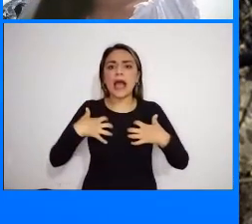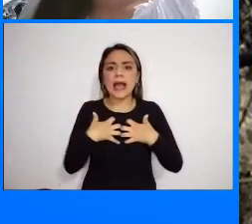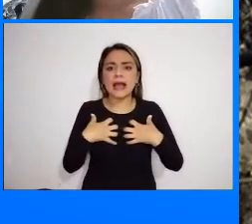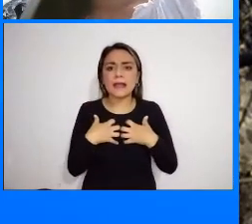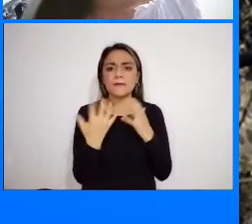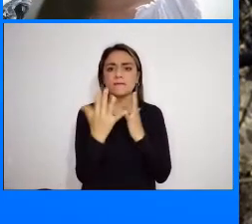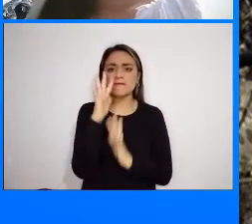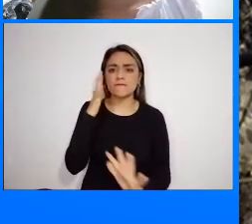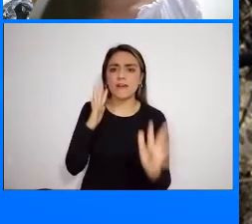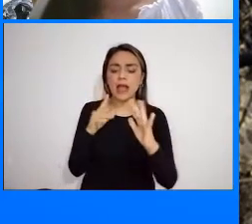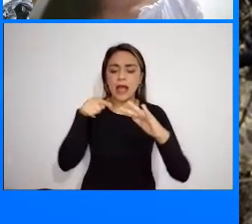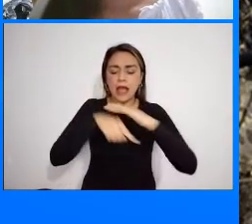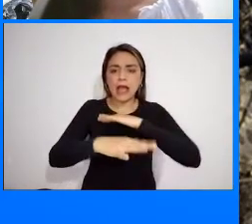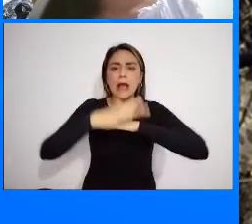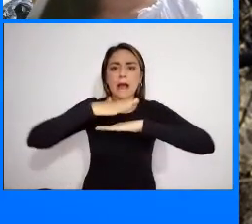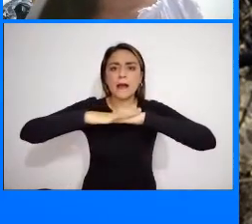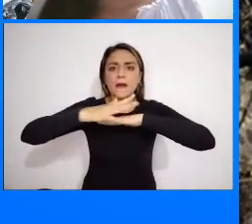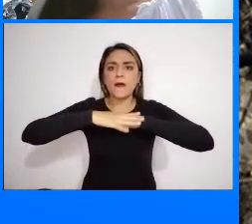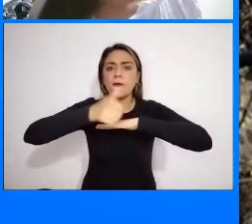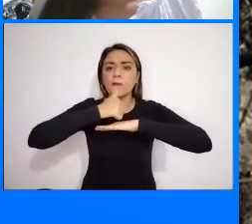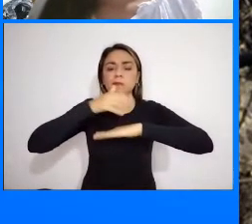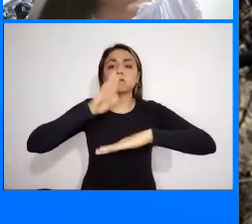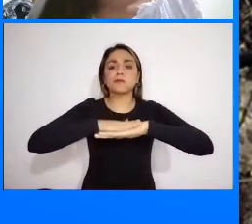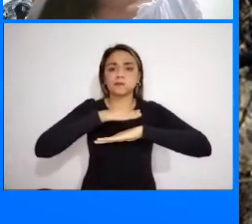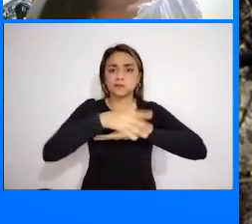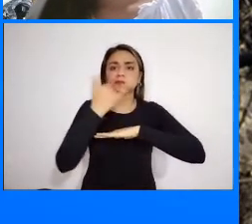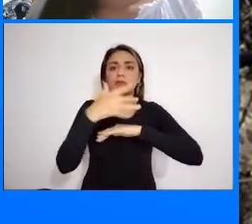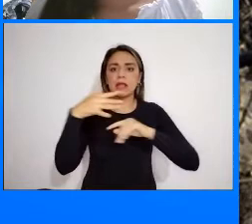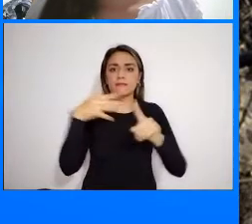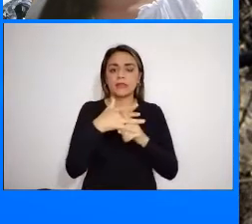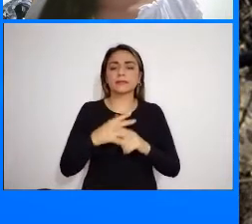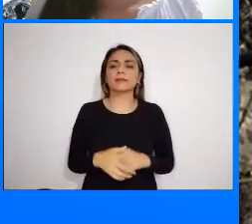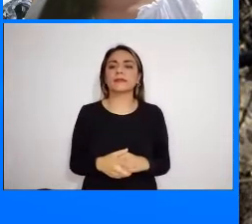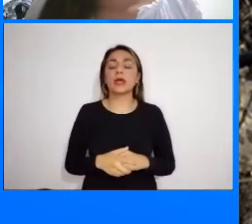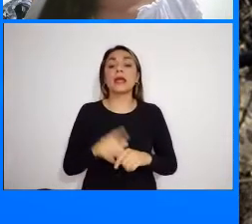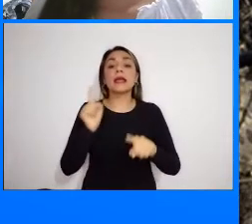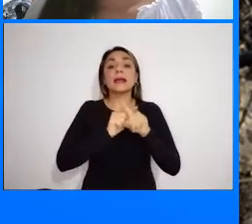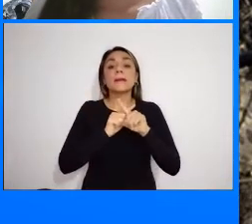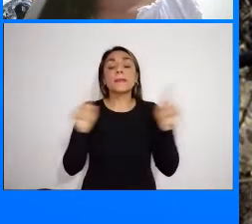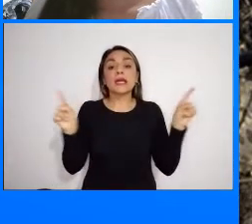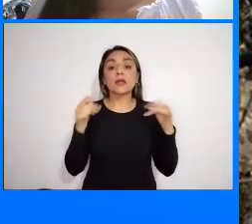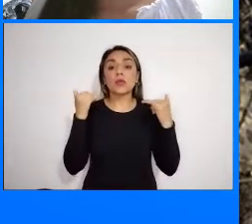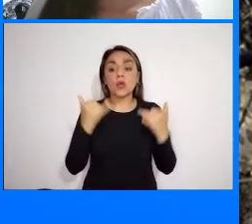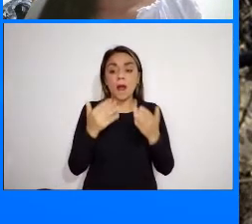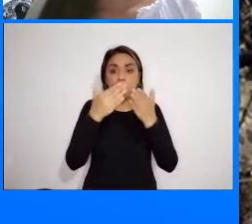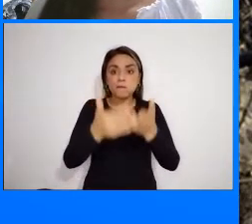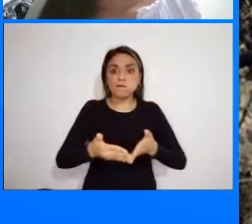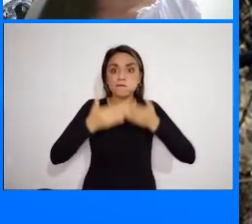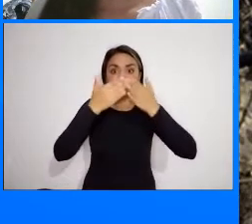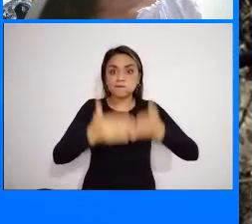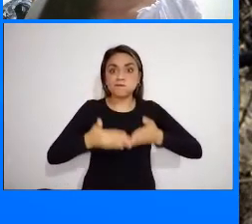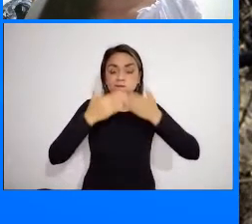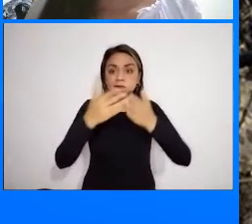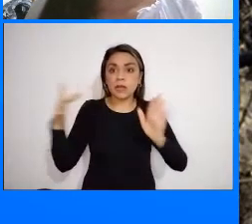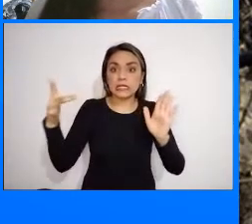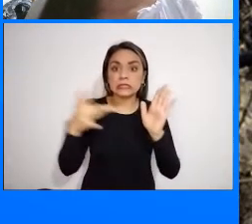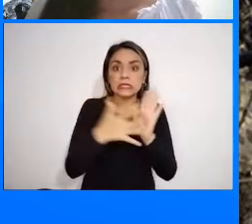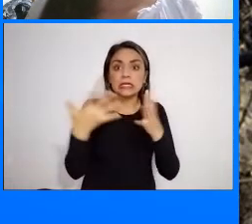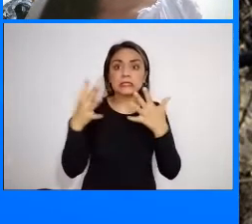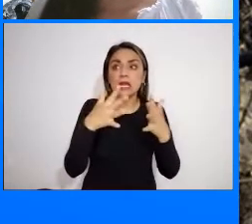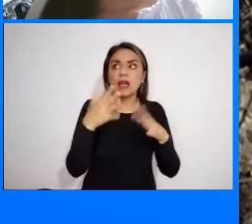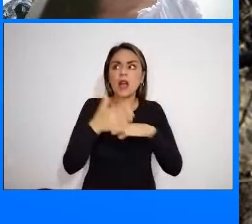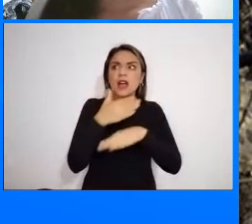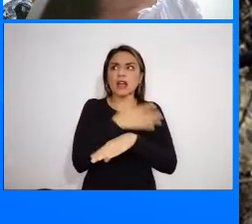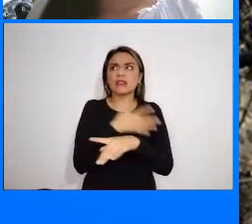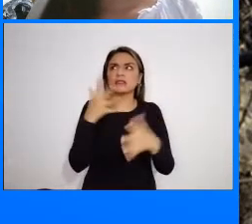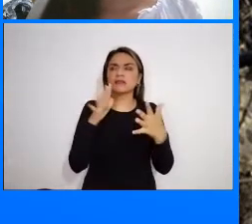hay repercusiones también en ello. Pero las embarcaciones que llegan cerca al litoral,